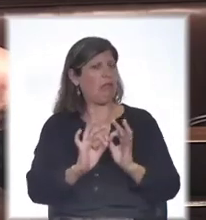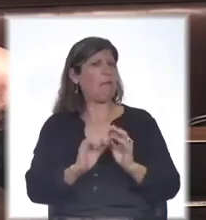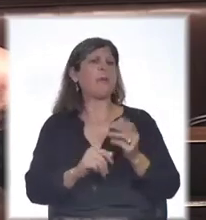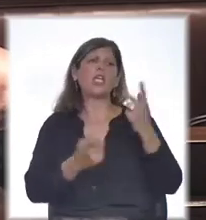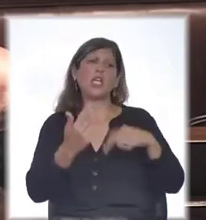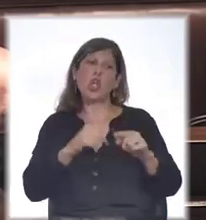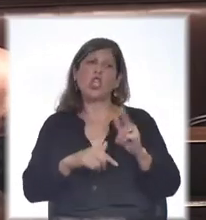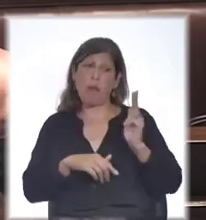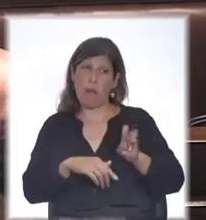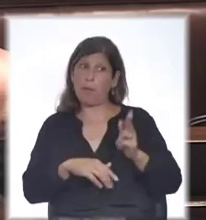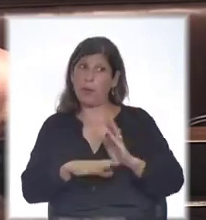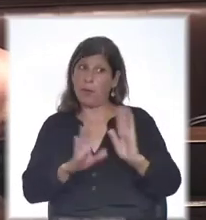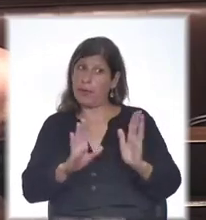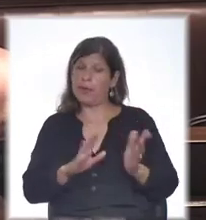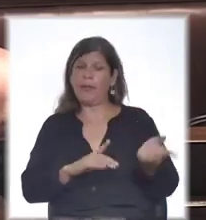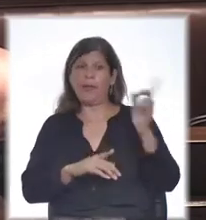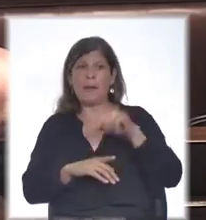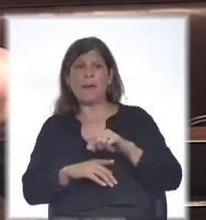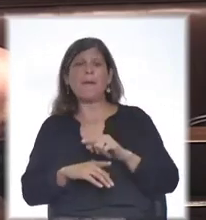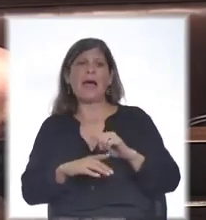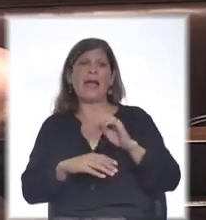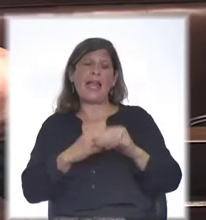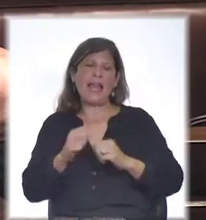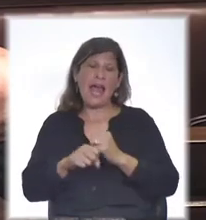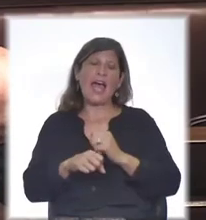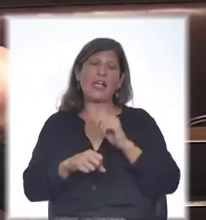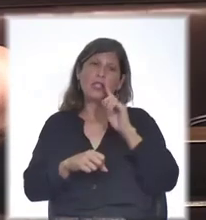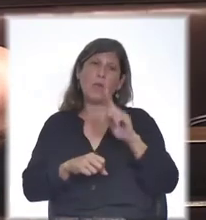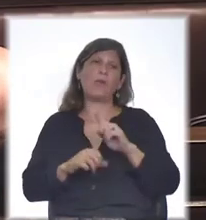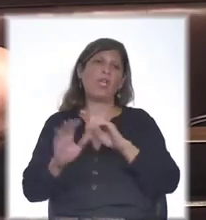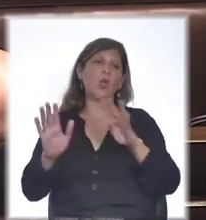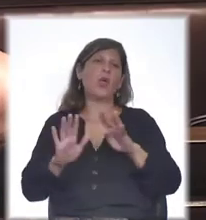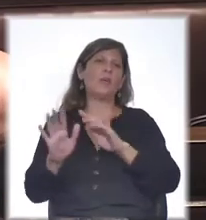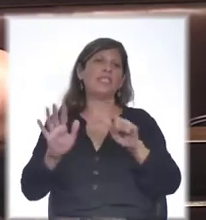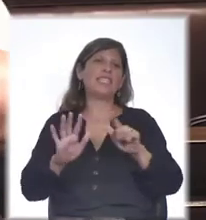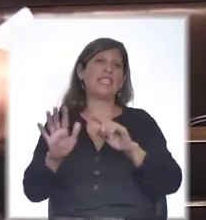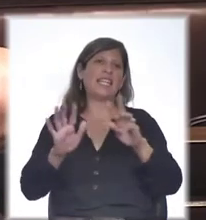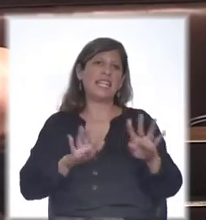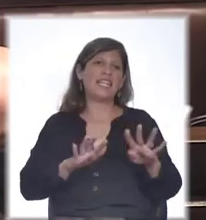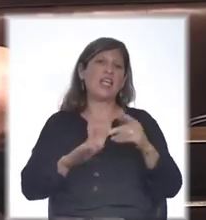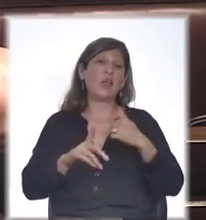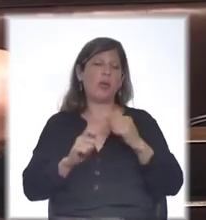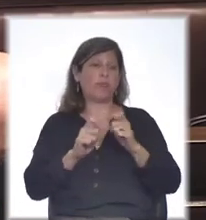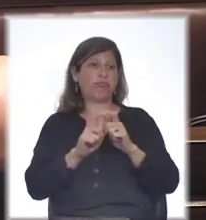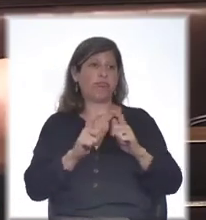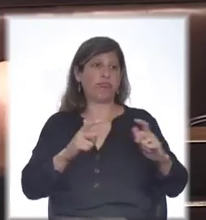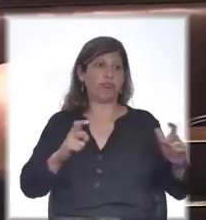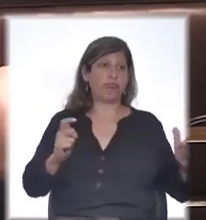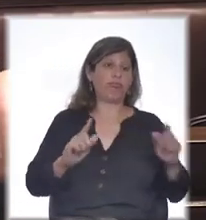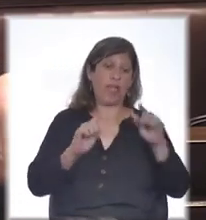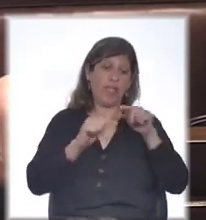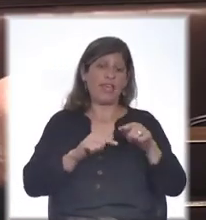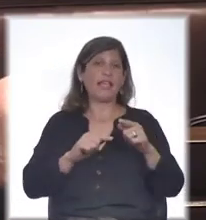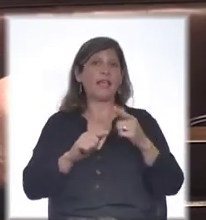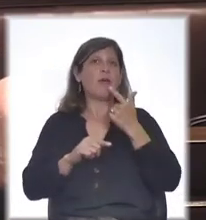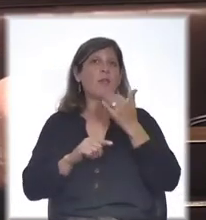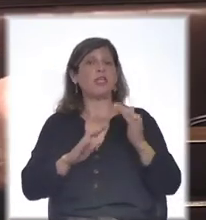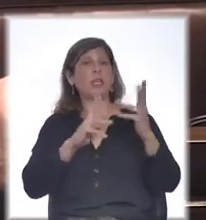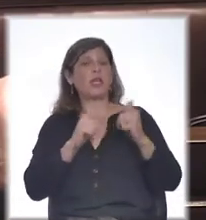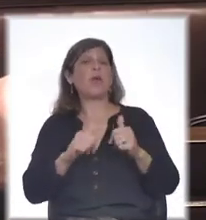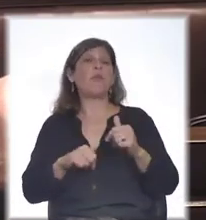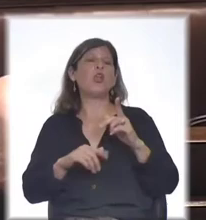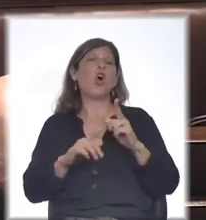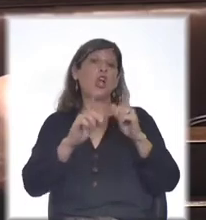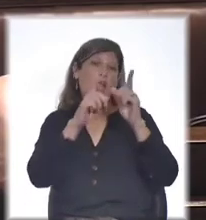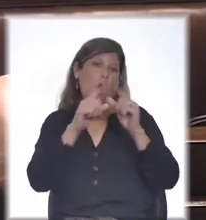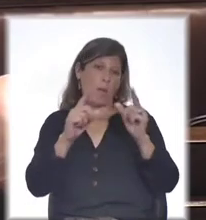Para el año 1979 se percibió un aumento de la actividad de estas y otras organizaciones sociales como por ejemplo FUCBAN, que